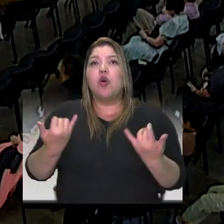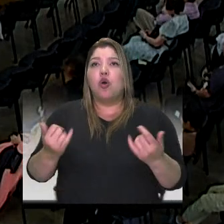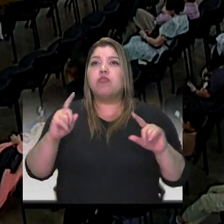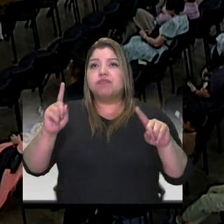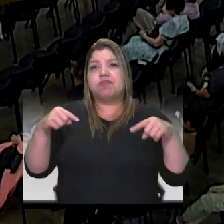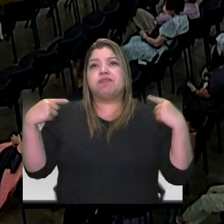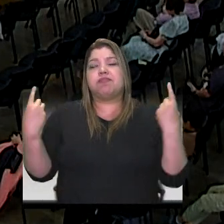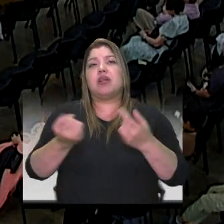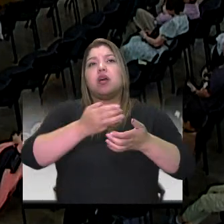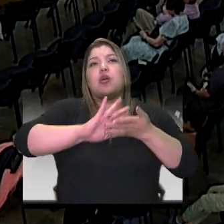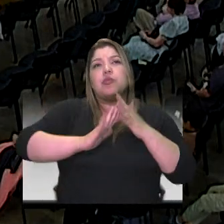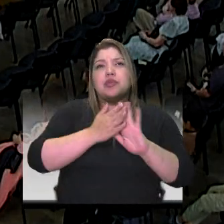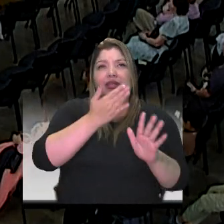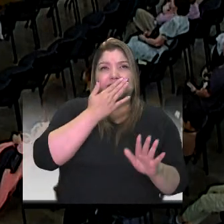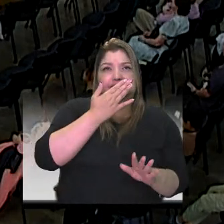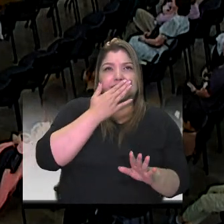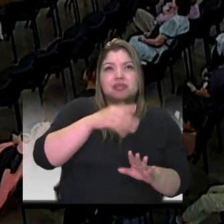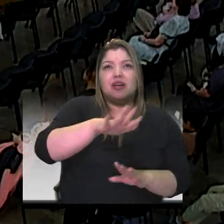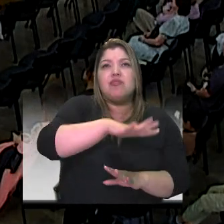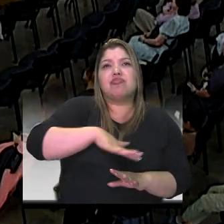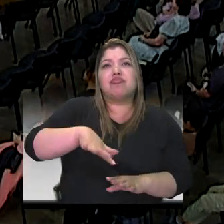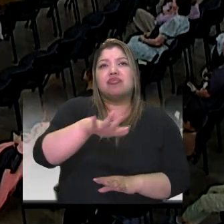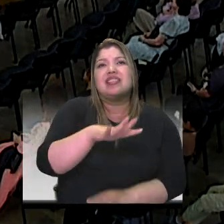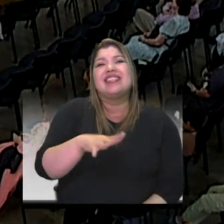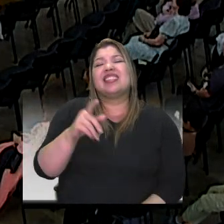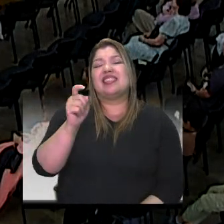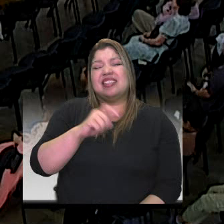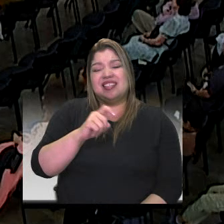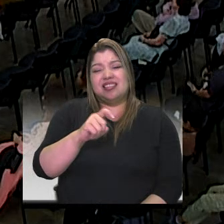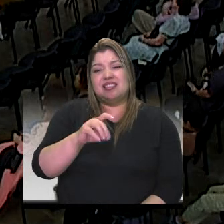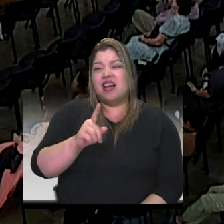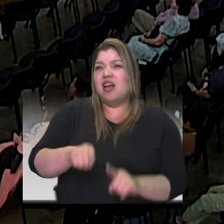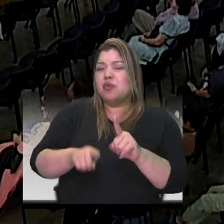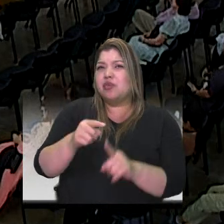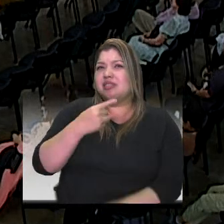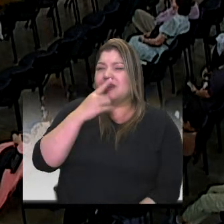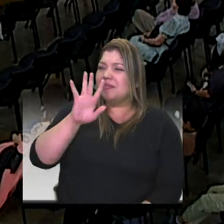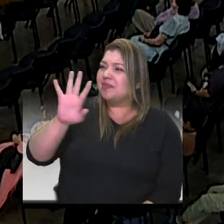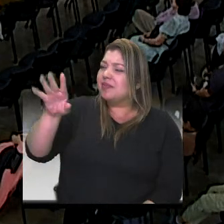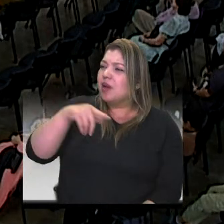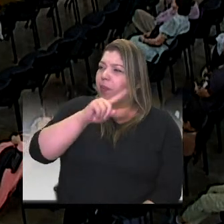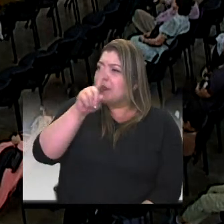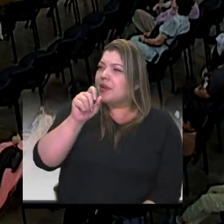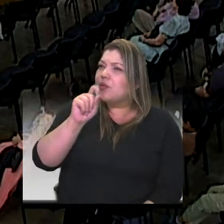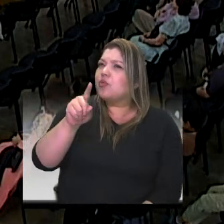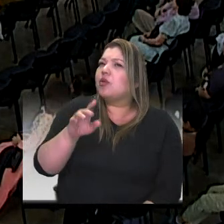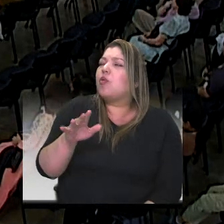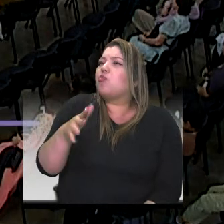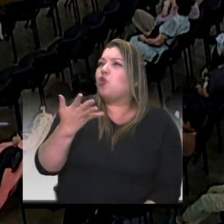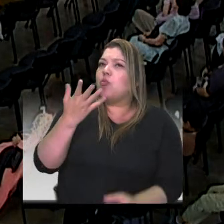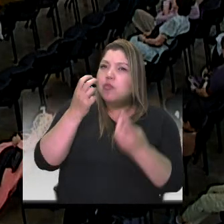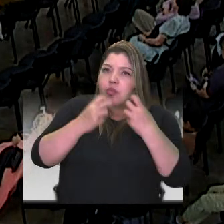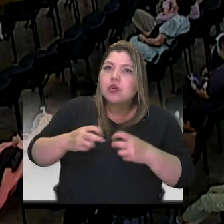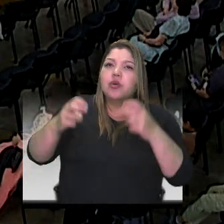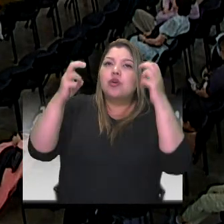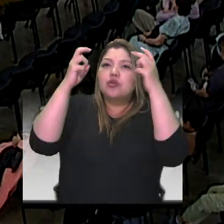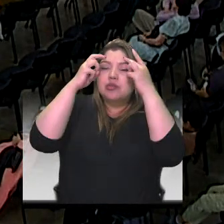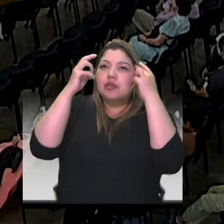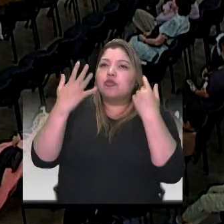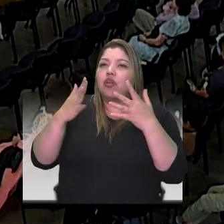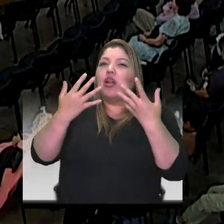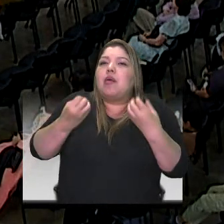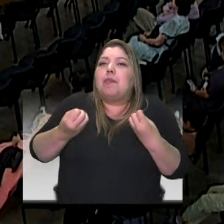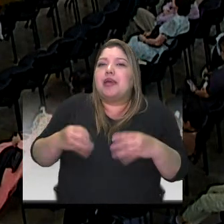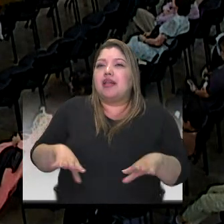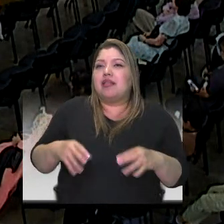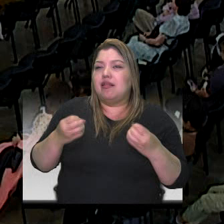Hay una necesidad de, venga, una pregunta más que una necesidad, de cómo hacemos para que estos conocimientos no se pierdan, para